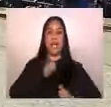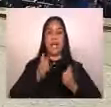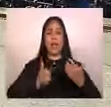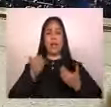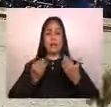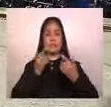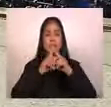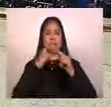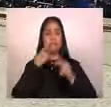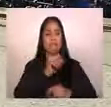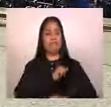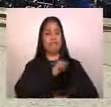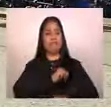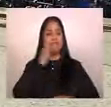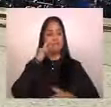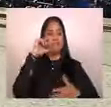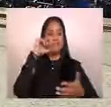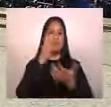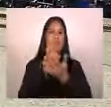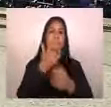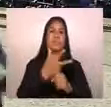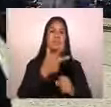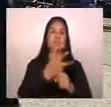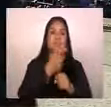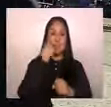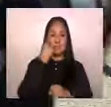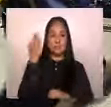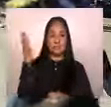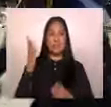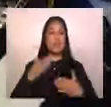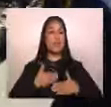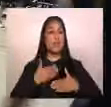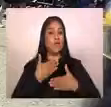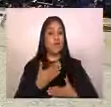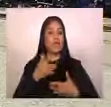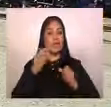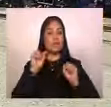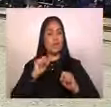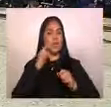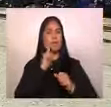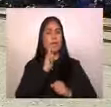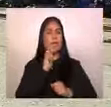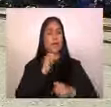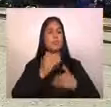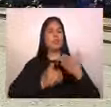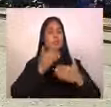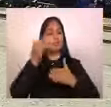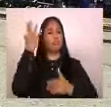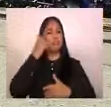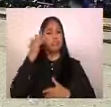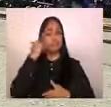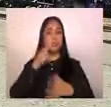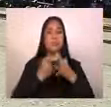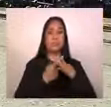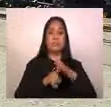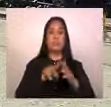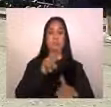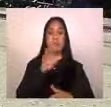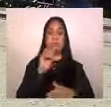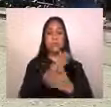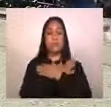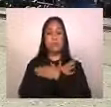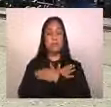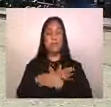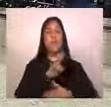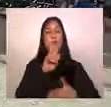establecimiento, creyendo en Guatemala, confiando en que puede ser mejor cada día. Iniciaron el 20